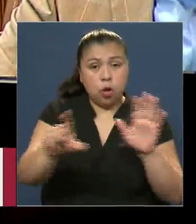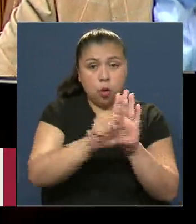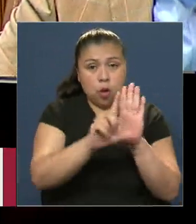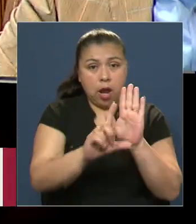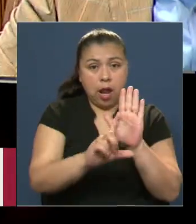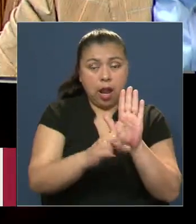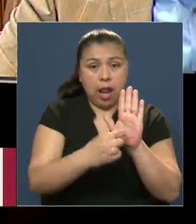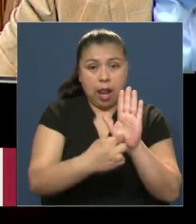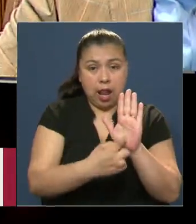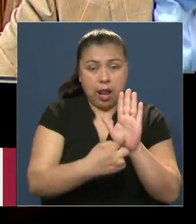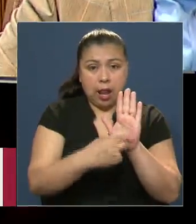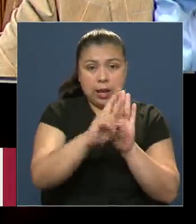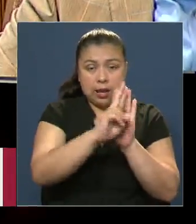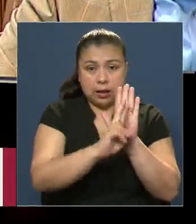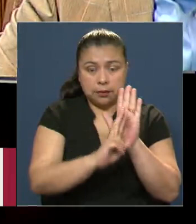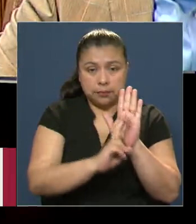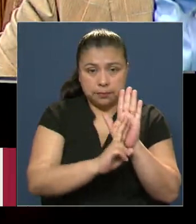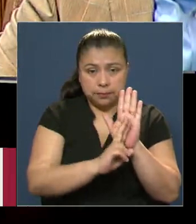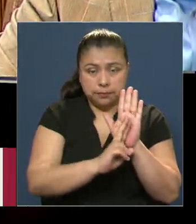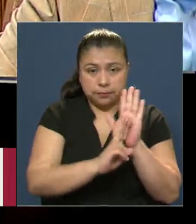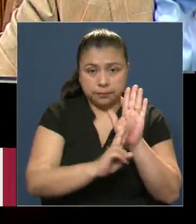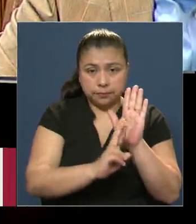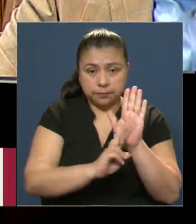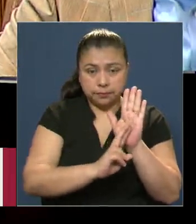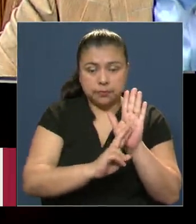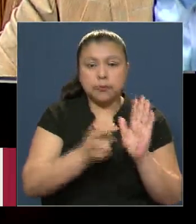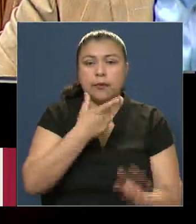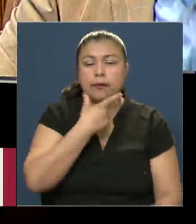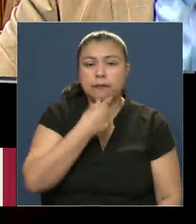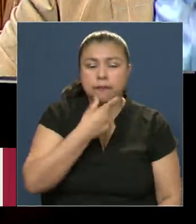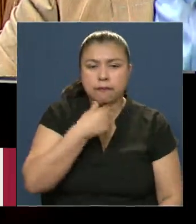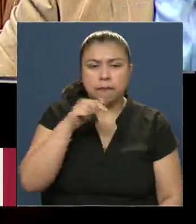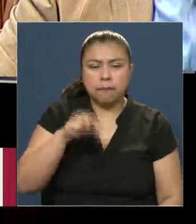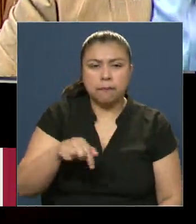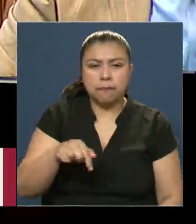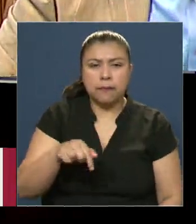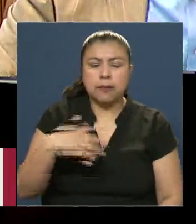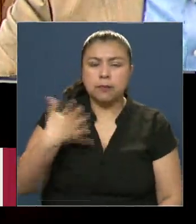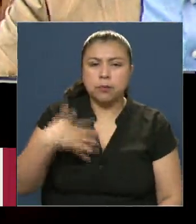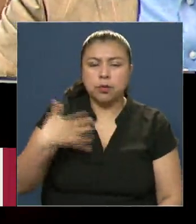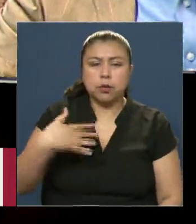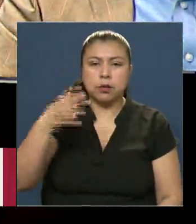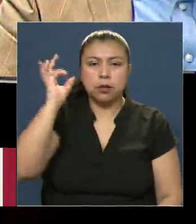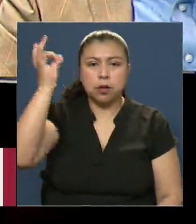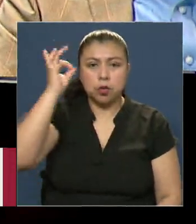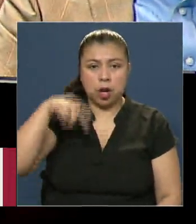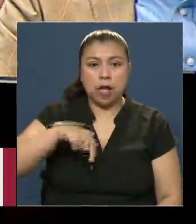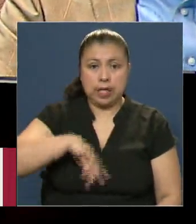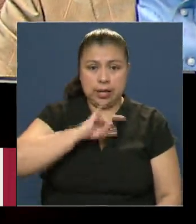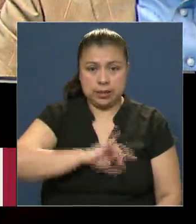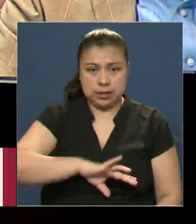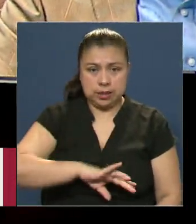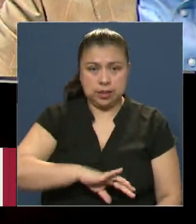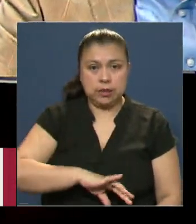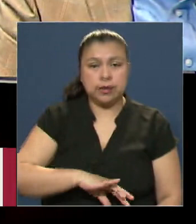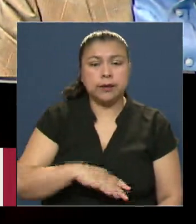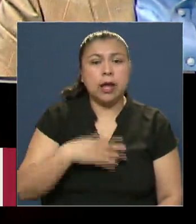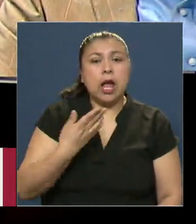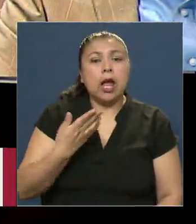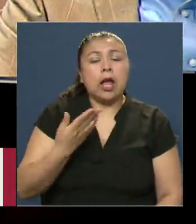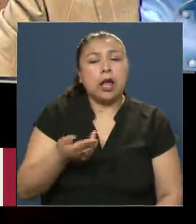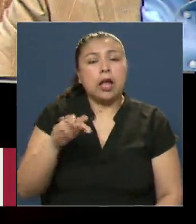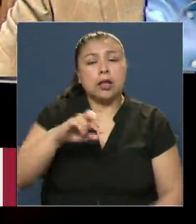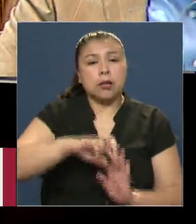para efectos de regular y facilitar la realización de esta importante reunión en Chile. Y este